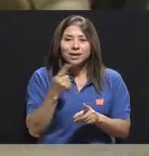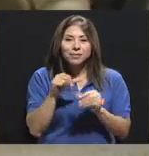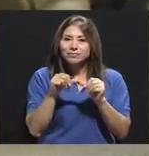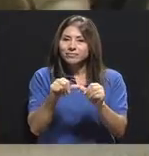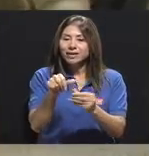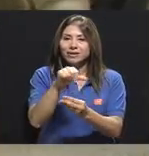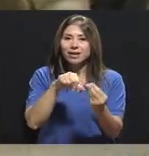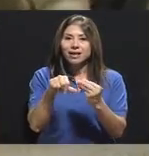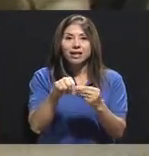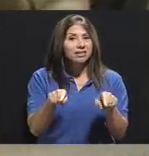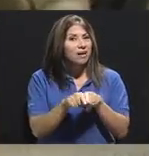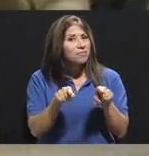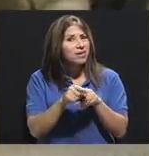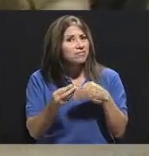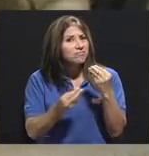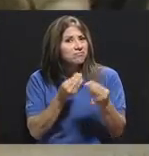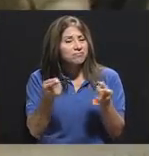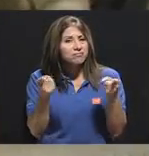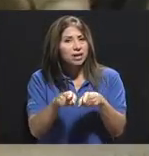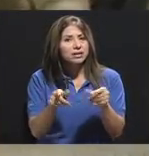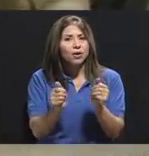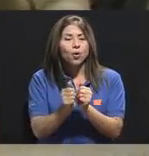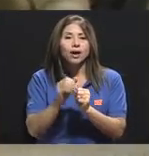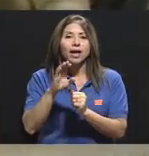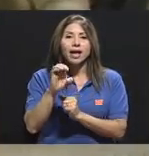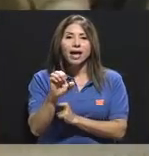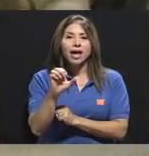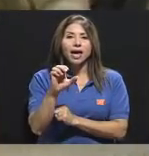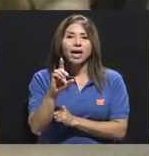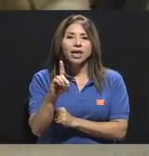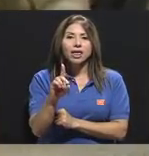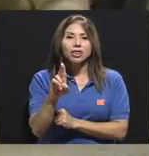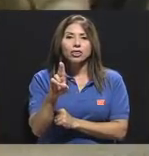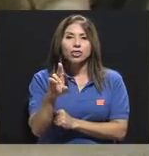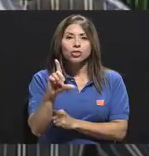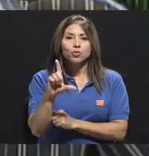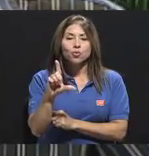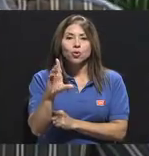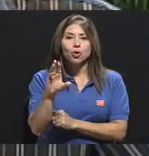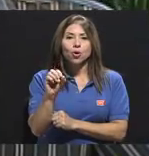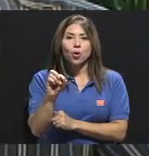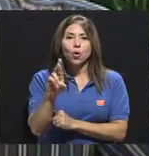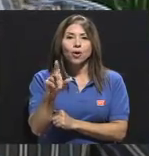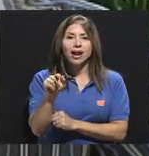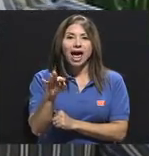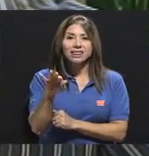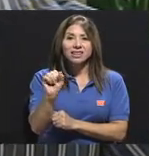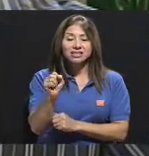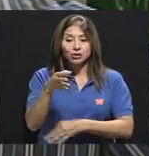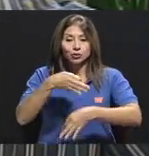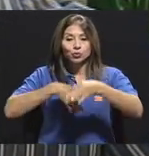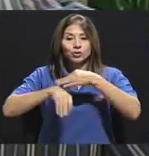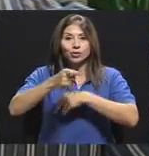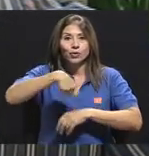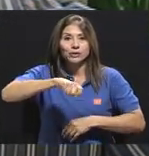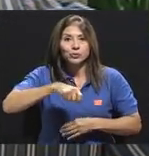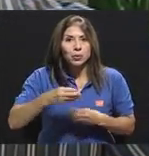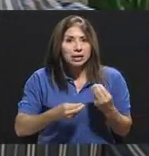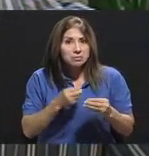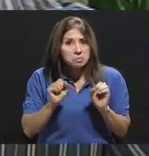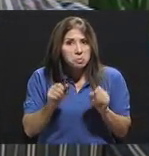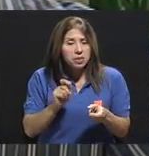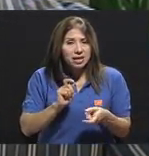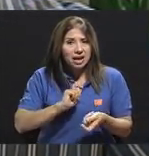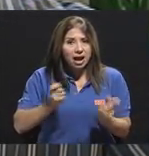edulcorantes verdad que también es conveniente hacer el cambio sí Si una persona ya tiene los trigeros muy altos me he